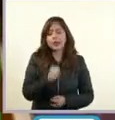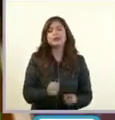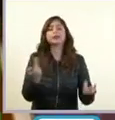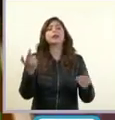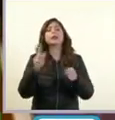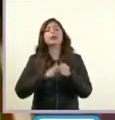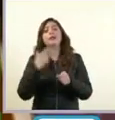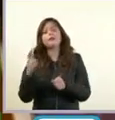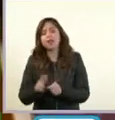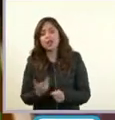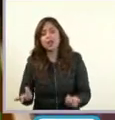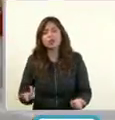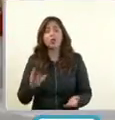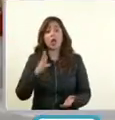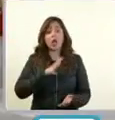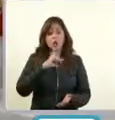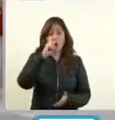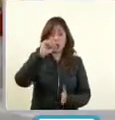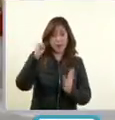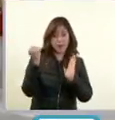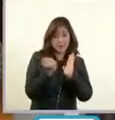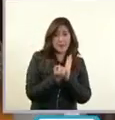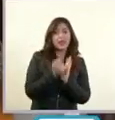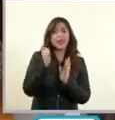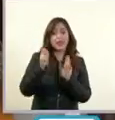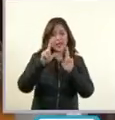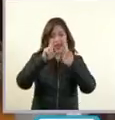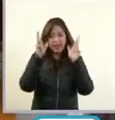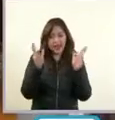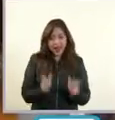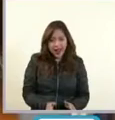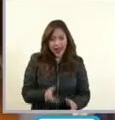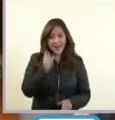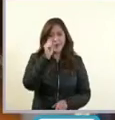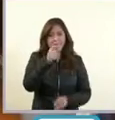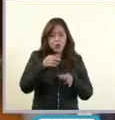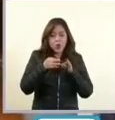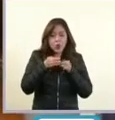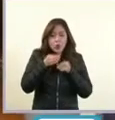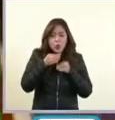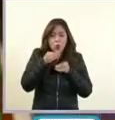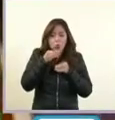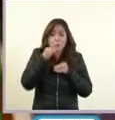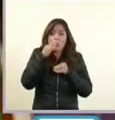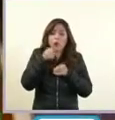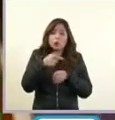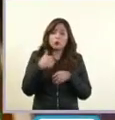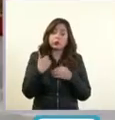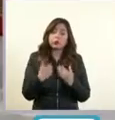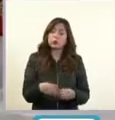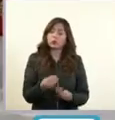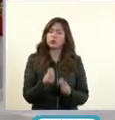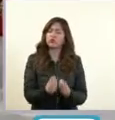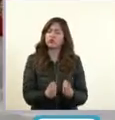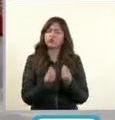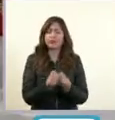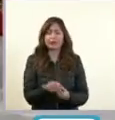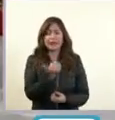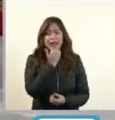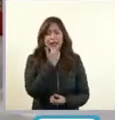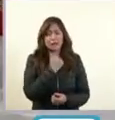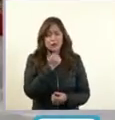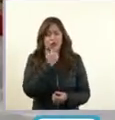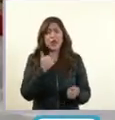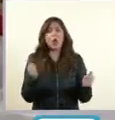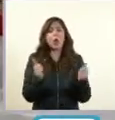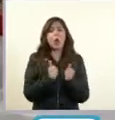refresco. Oye, hay es una mucho. marca de hielo, lo están. Sí, sí, ¿qué tal el sí, azúcar? Que es alto en azúcar, con pintura.